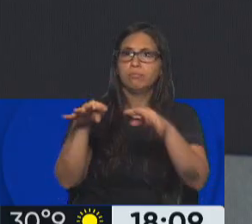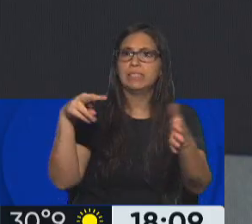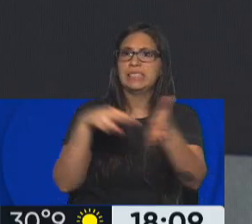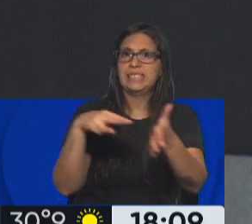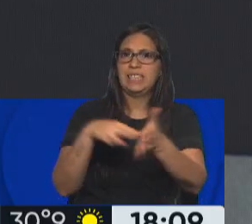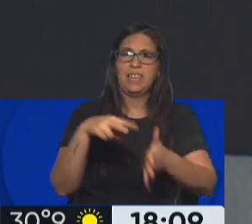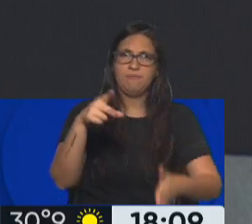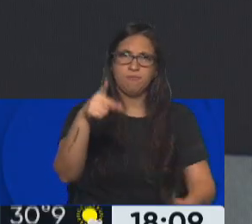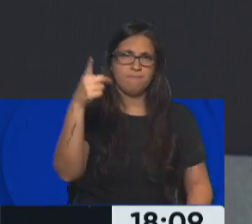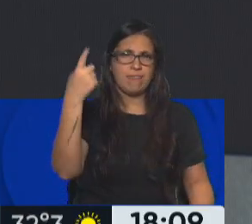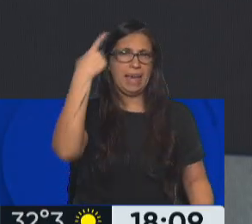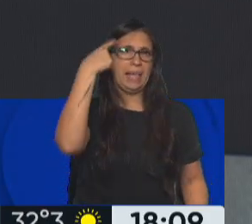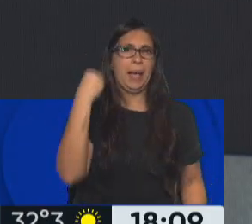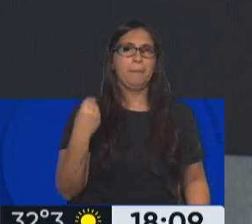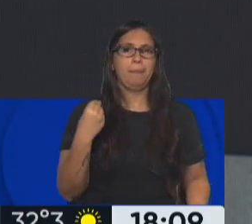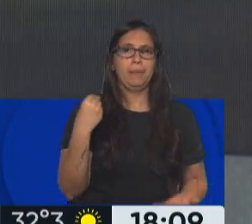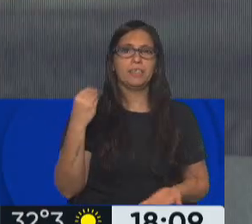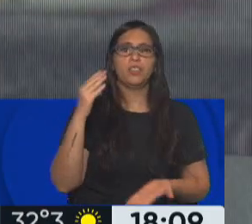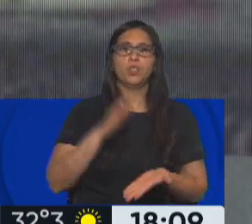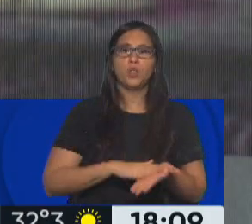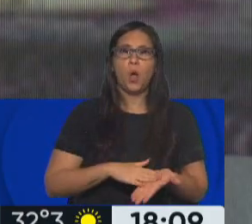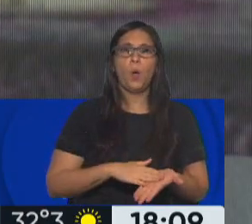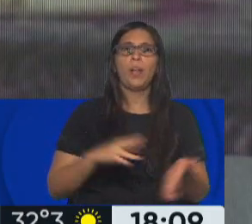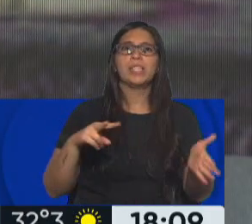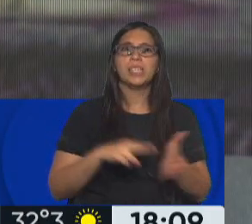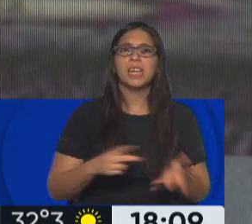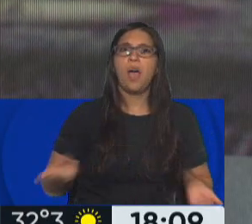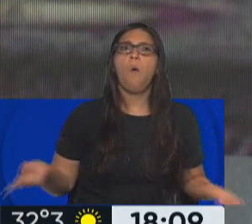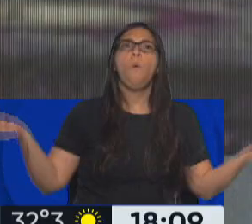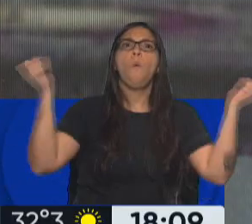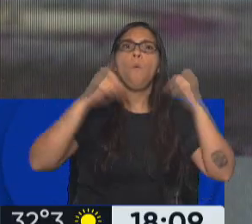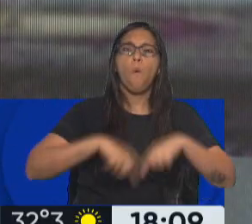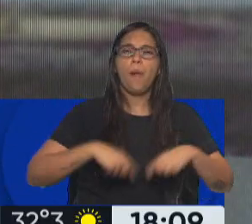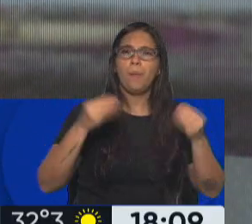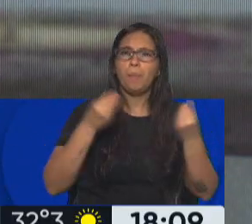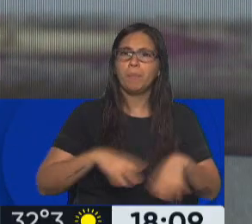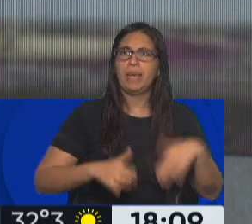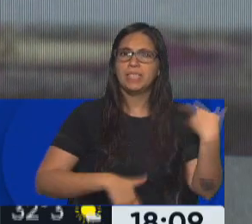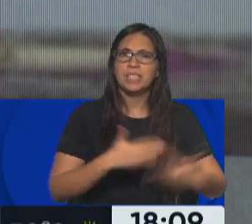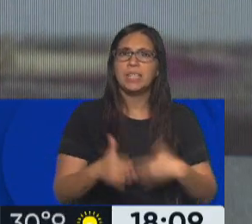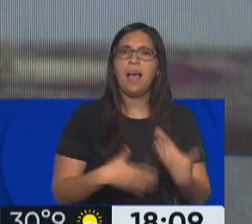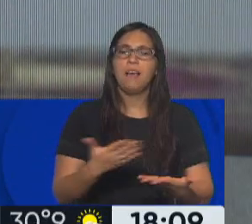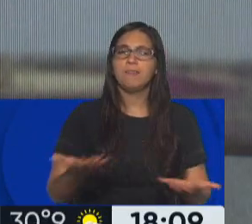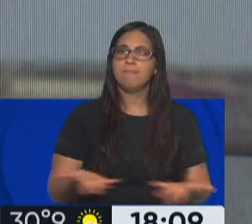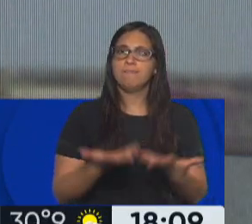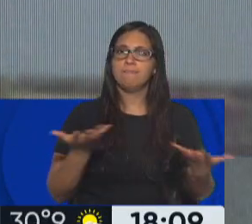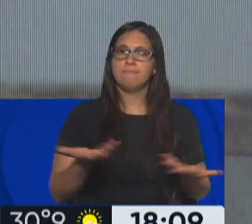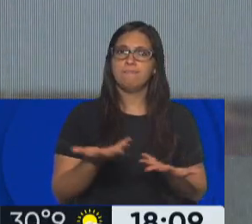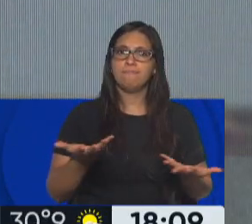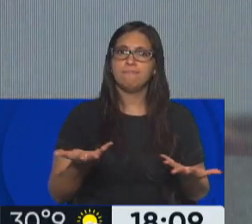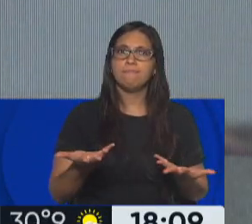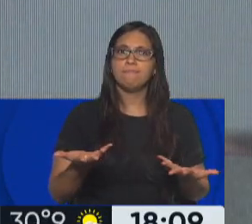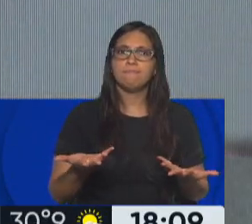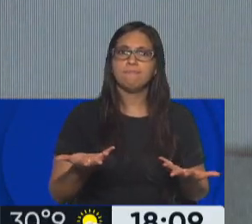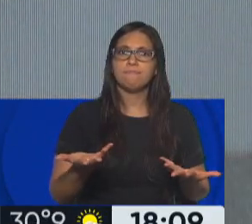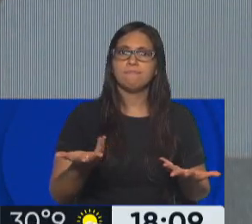visión de este volver a empezar de Siria? ¿Punto de partida? Digo, como para empezar a definir qué podría empezar a pasar